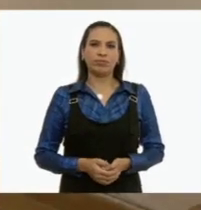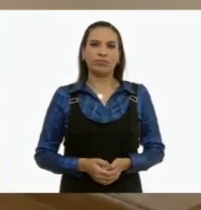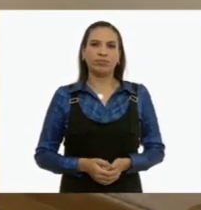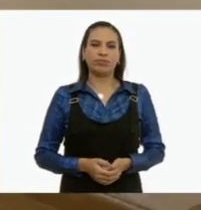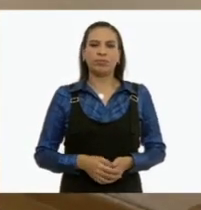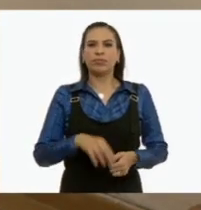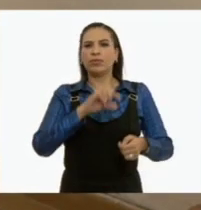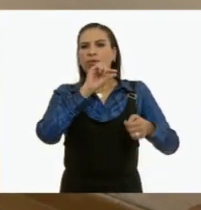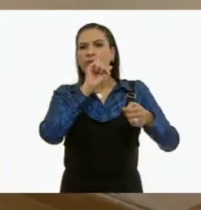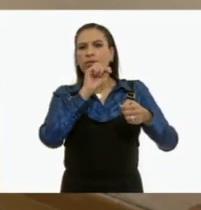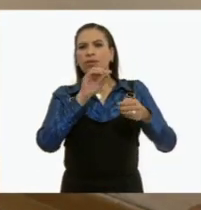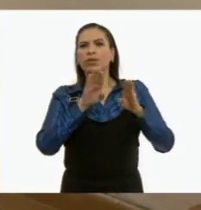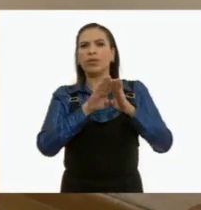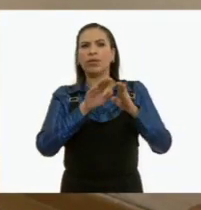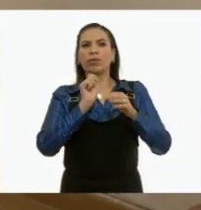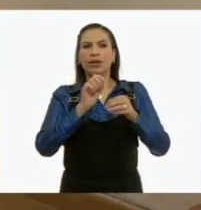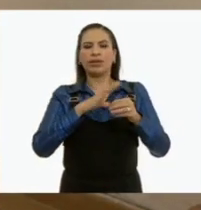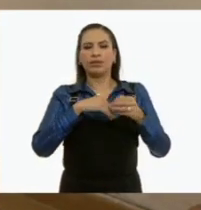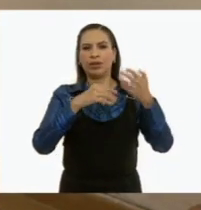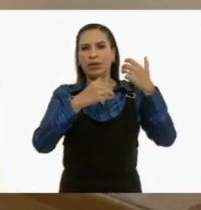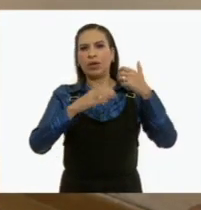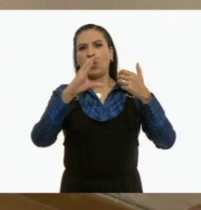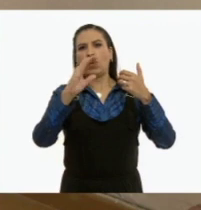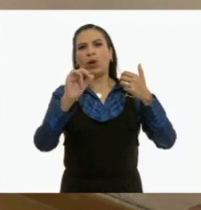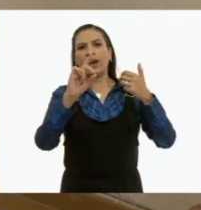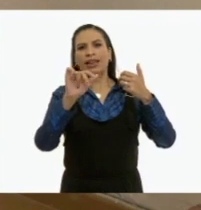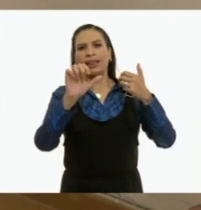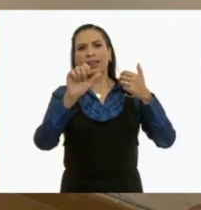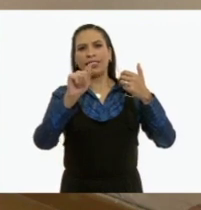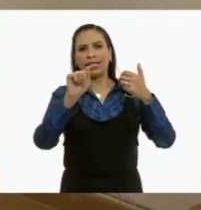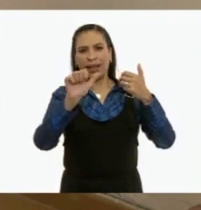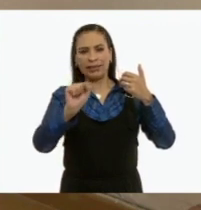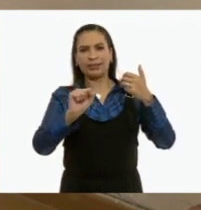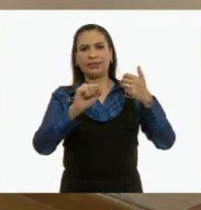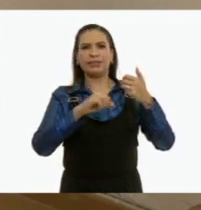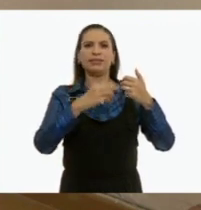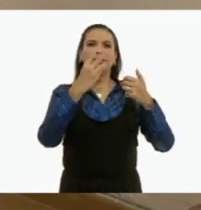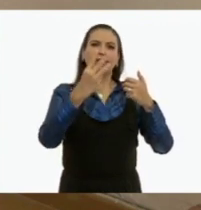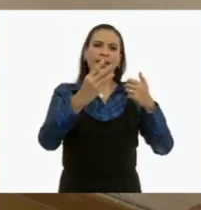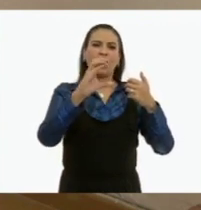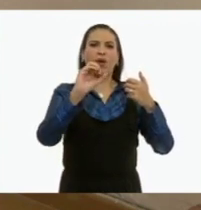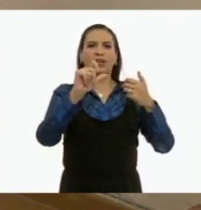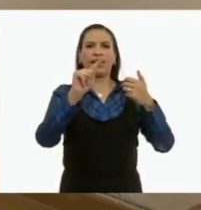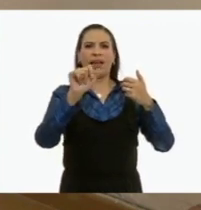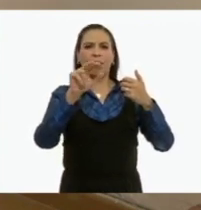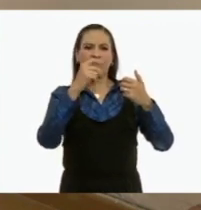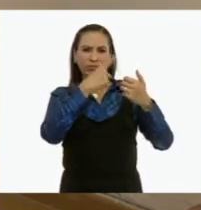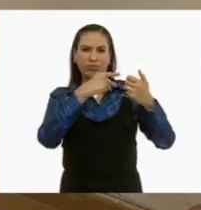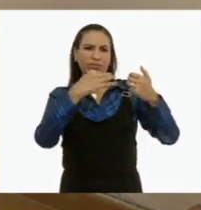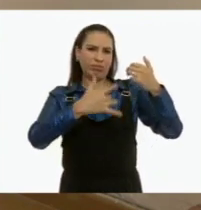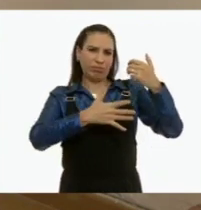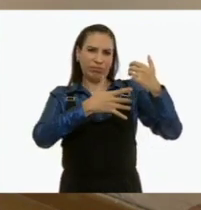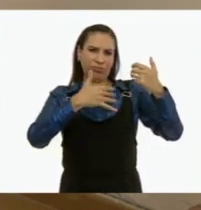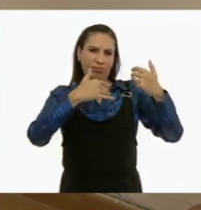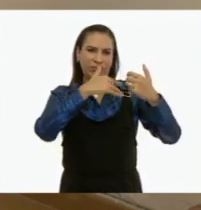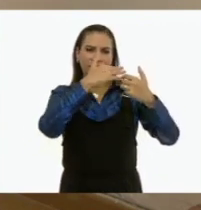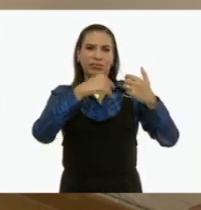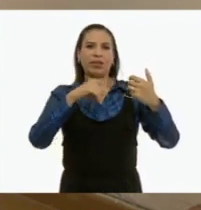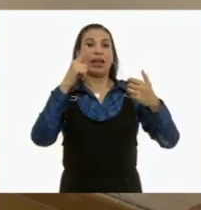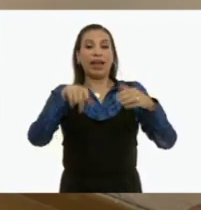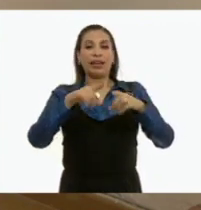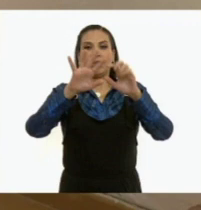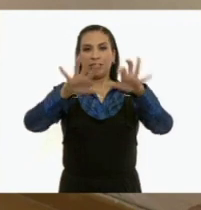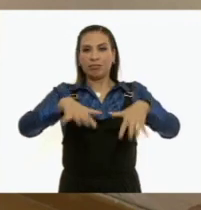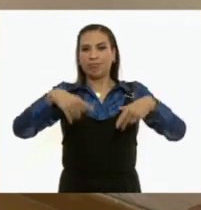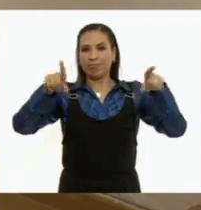Su afinación es por cuartas y tiene un registro que puede alcanzar hasta las 3 octavas. Dentro de la orquesta sinfónica,